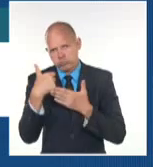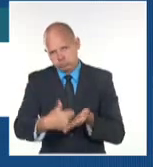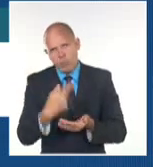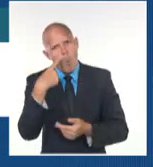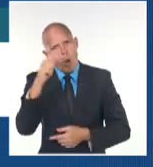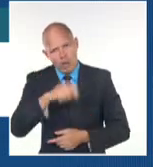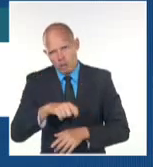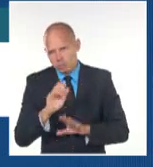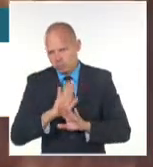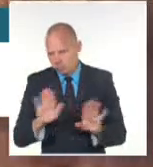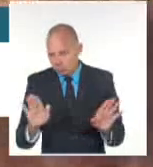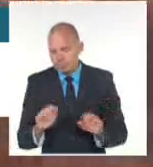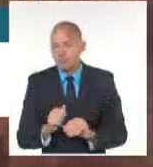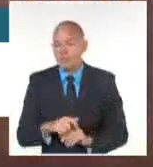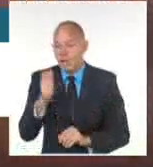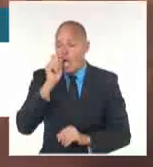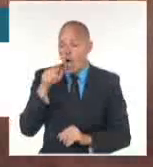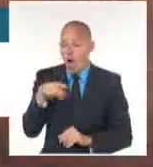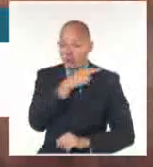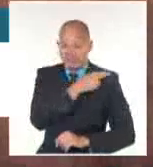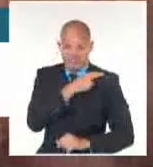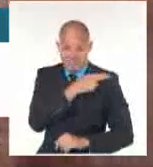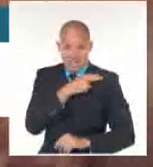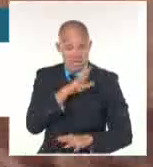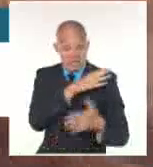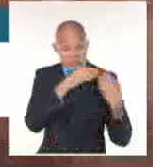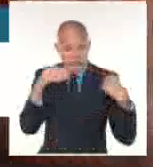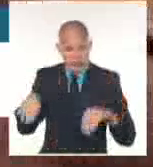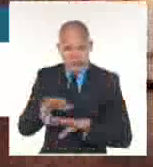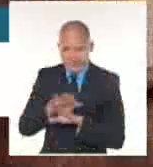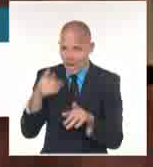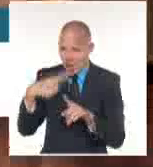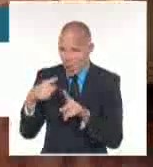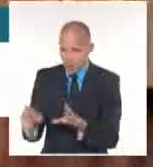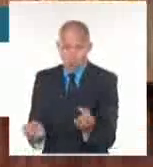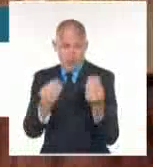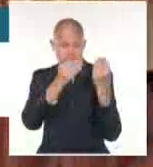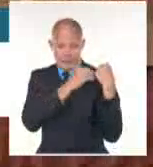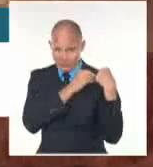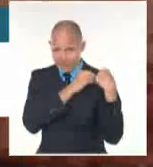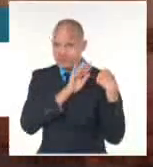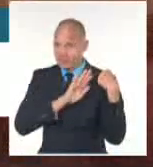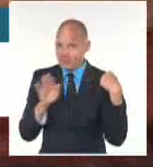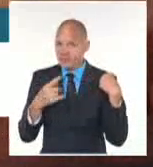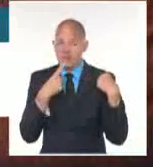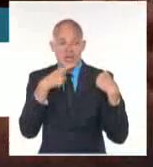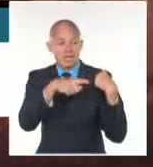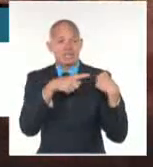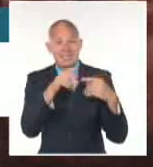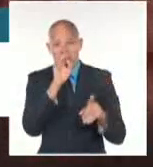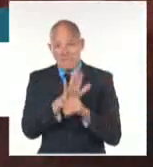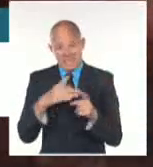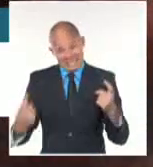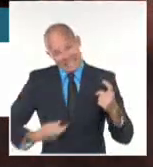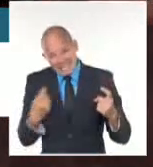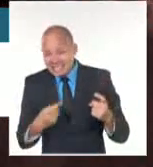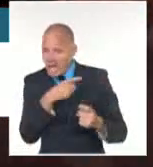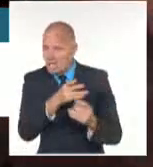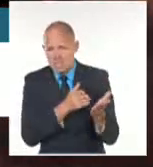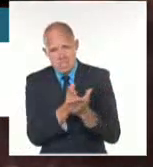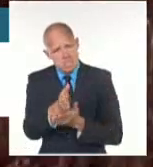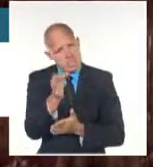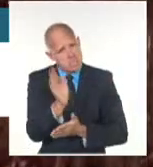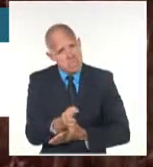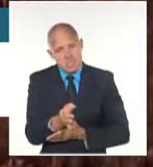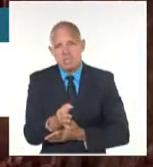general saliente Jens Stoltenberg calificó de irreversible el camino de la membresía ucraniana en la organización guerrerista. El anuncio incluye